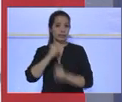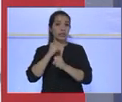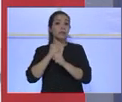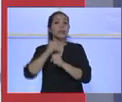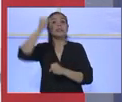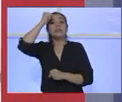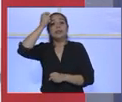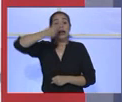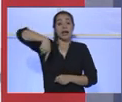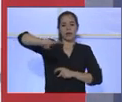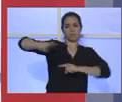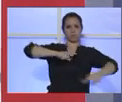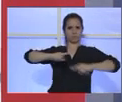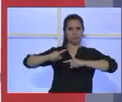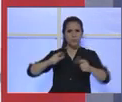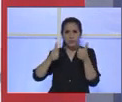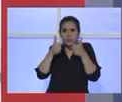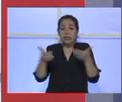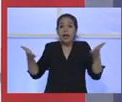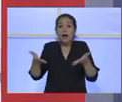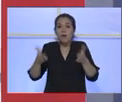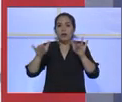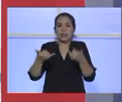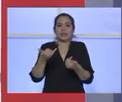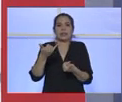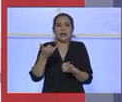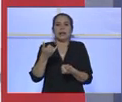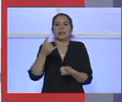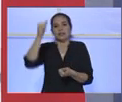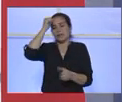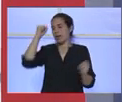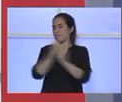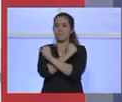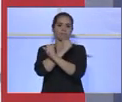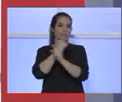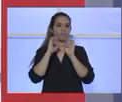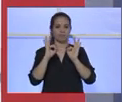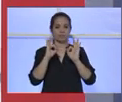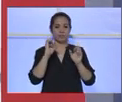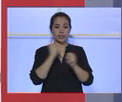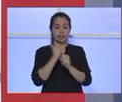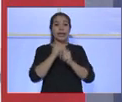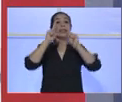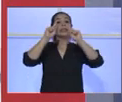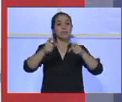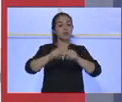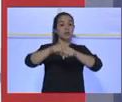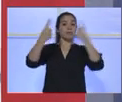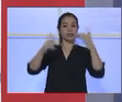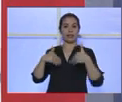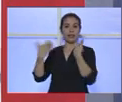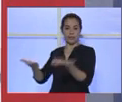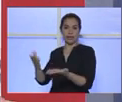y con un liderazgo incluyente que tenemos en la administración, hemos logrado eso. También le dimos una sorpresa a nuestros funcionarios. También, sí. Le llevamos